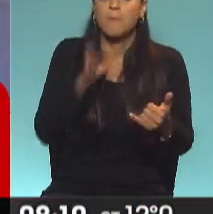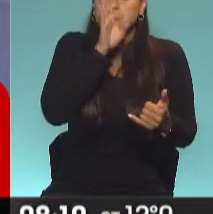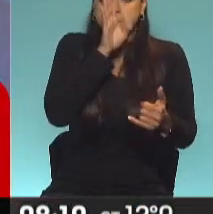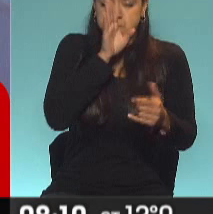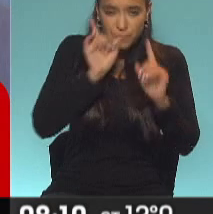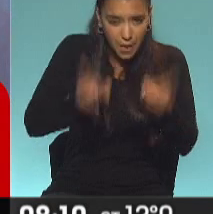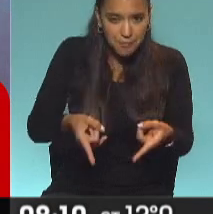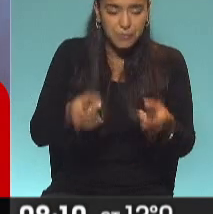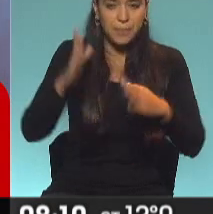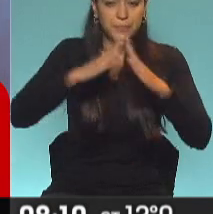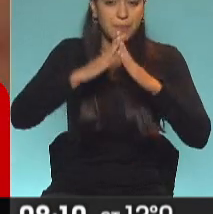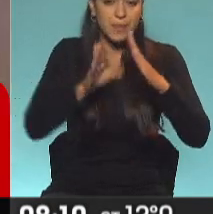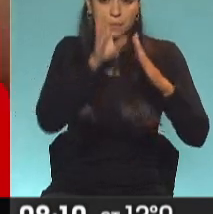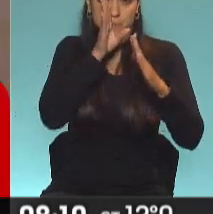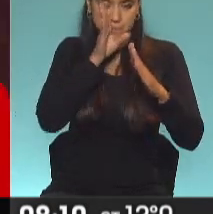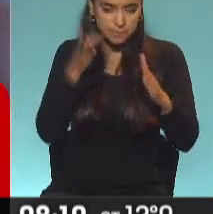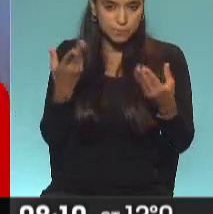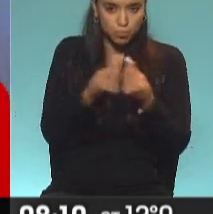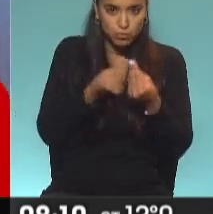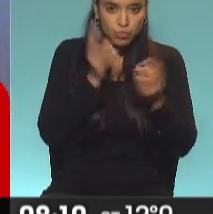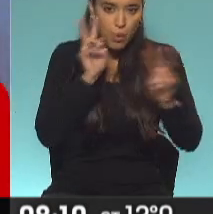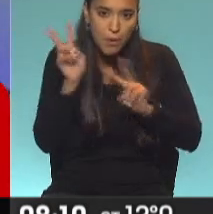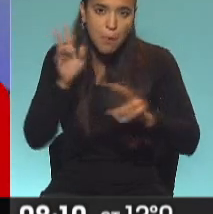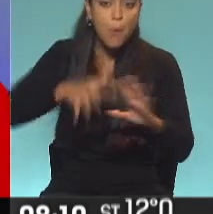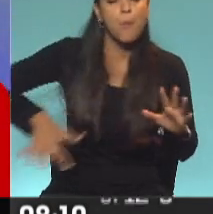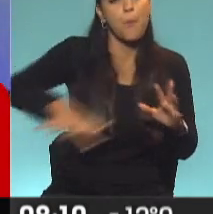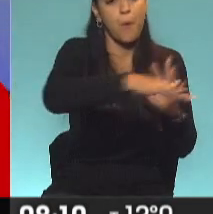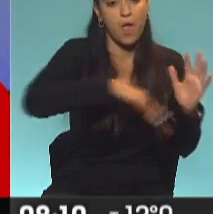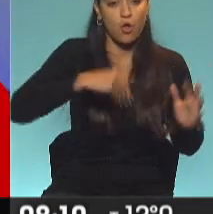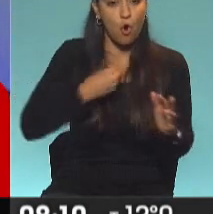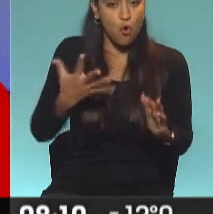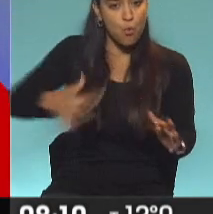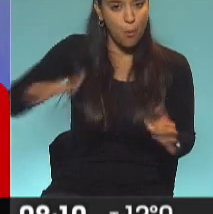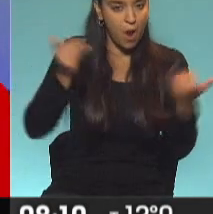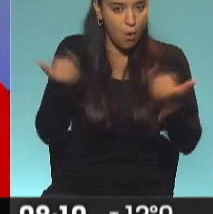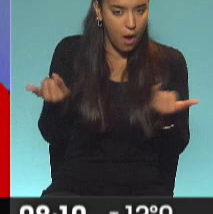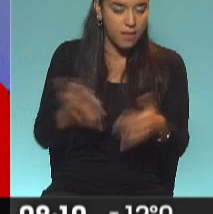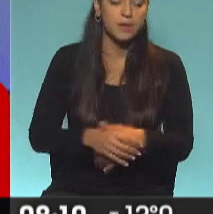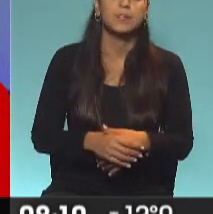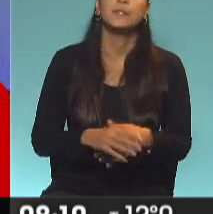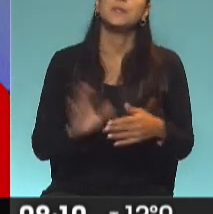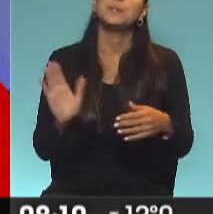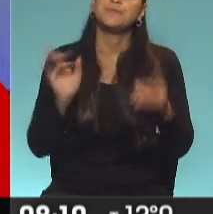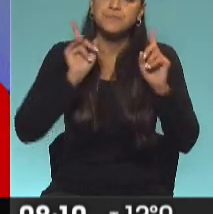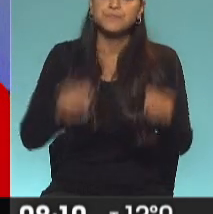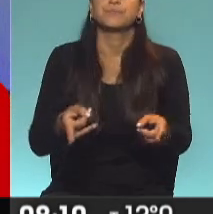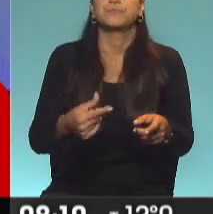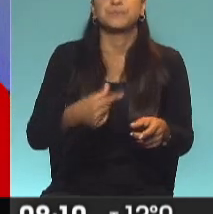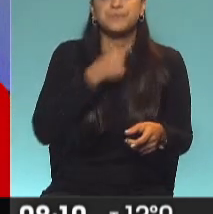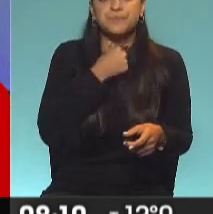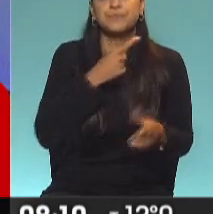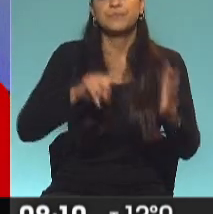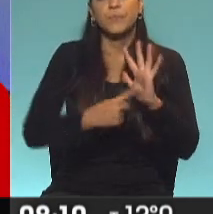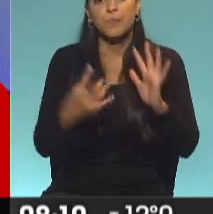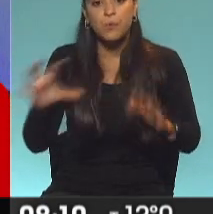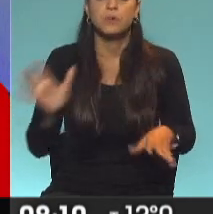que sabemos y todos observamos en muchos barrios del conurbano bonaerense. Y bueno, en el medio el intento de la provincia